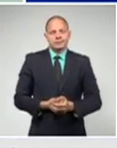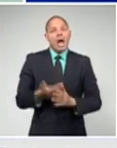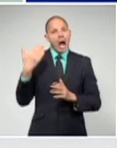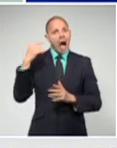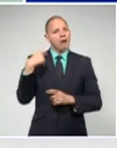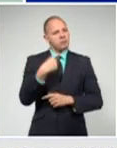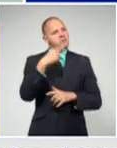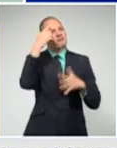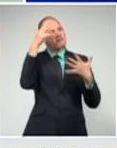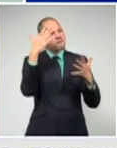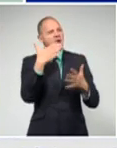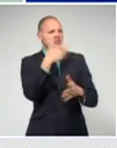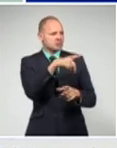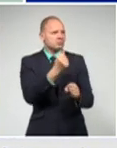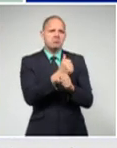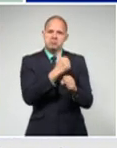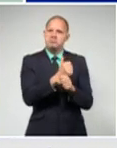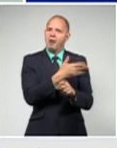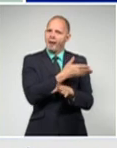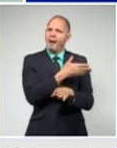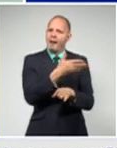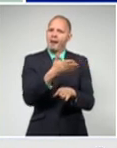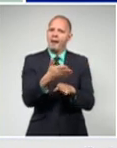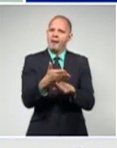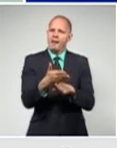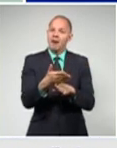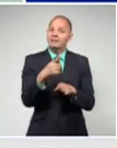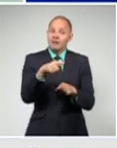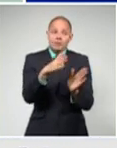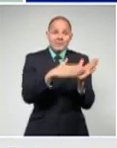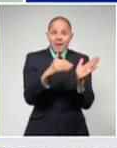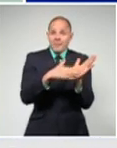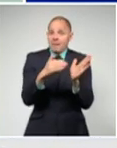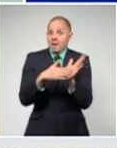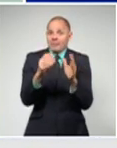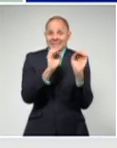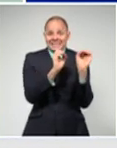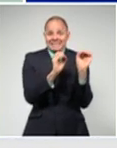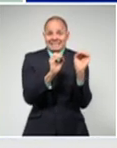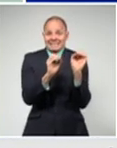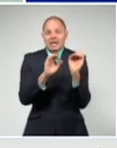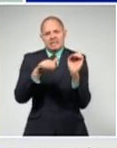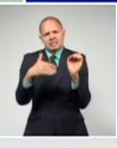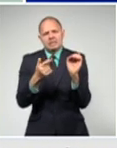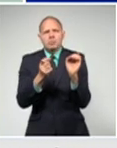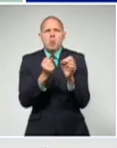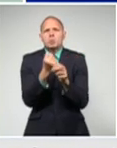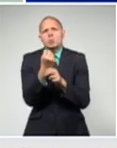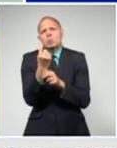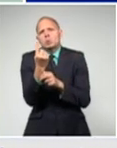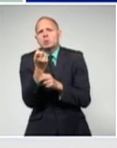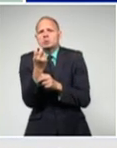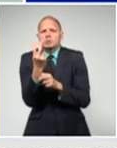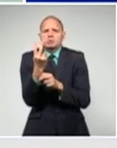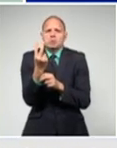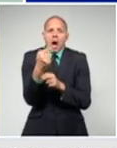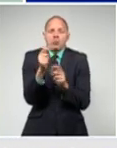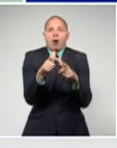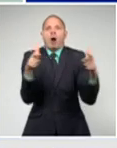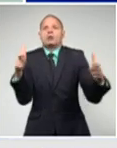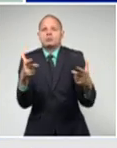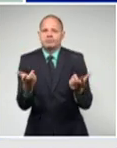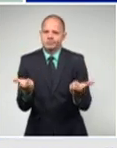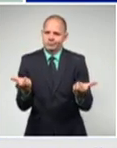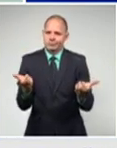que se mantuvo sin confirmar casos, después con cifras bajas, controladas, sin embargo está enfrentando